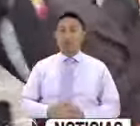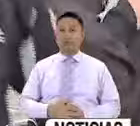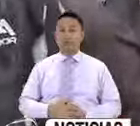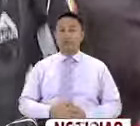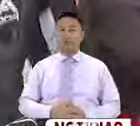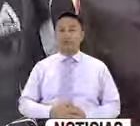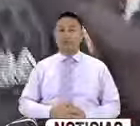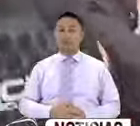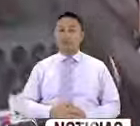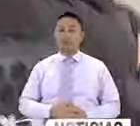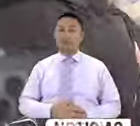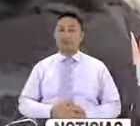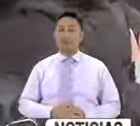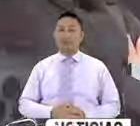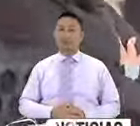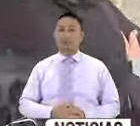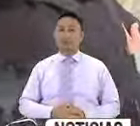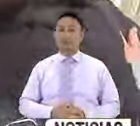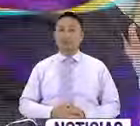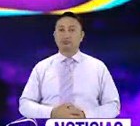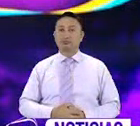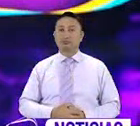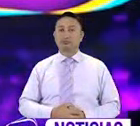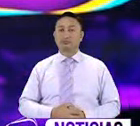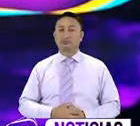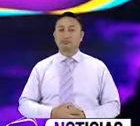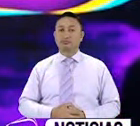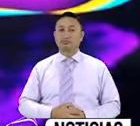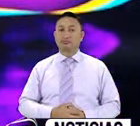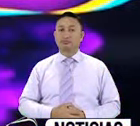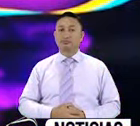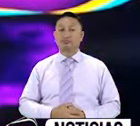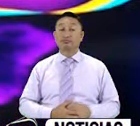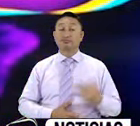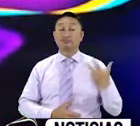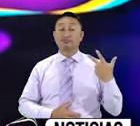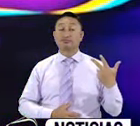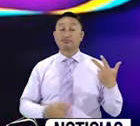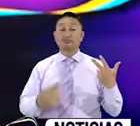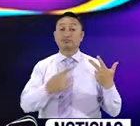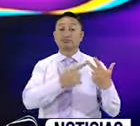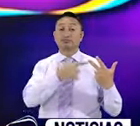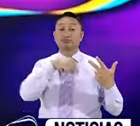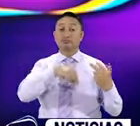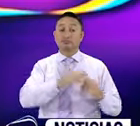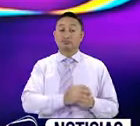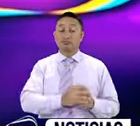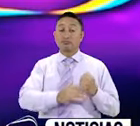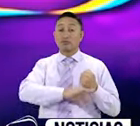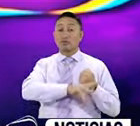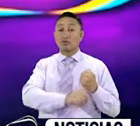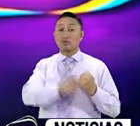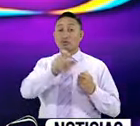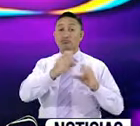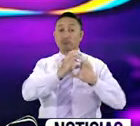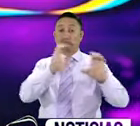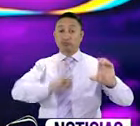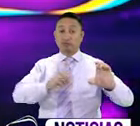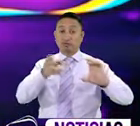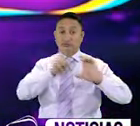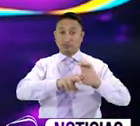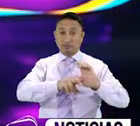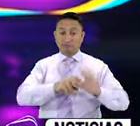informó Iván Casamen. Tres sospechosos de haber participado en el robo a pasajeros de un bus interprovincial